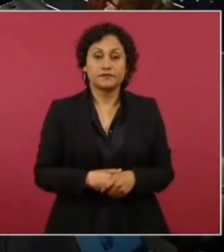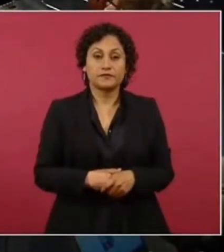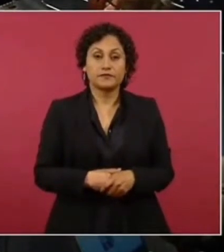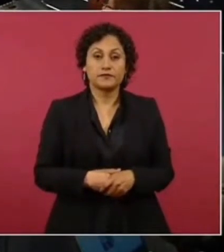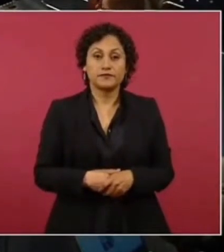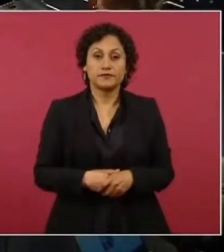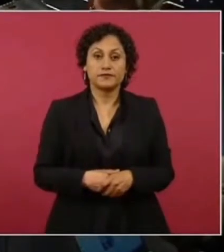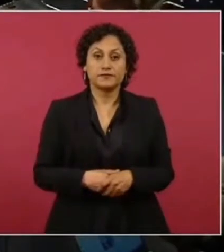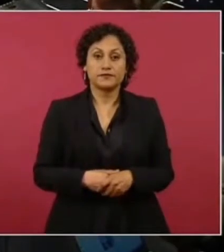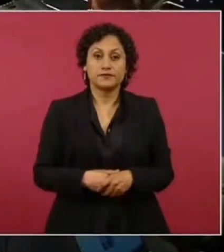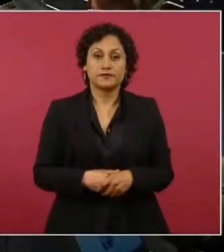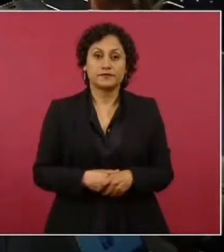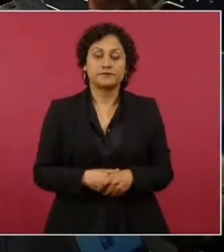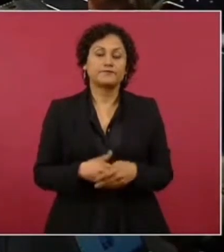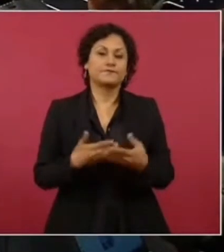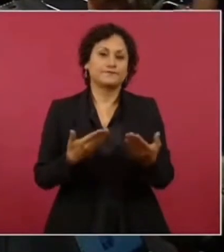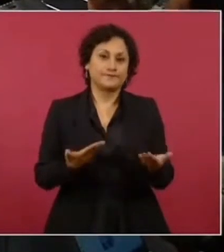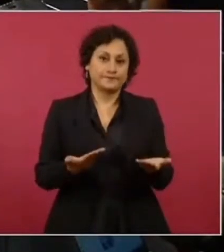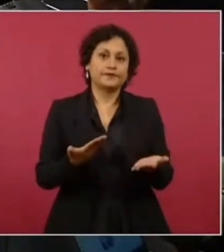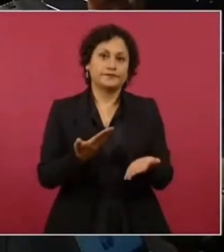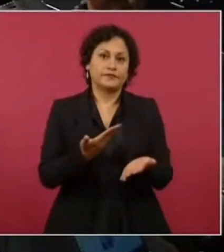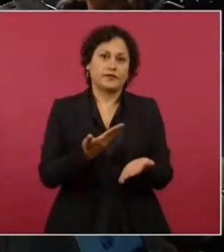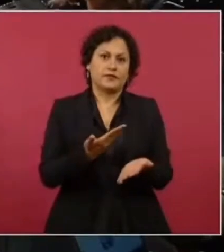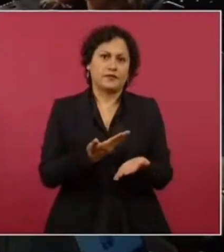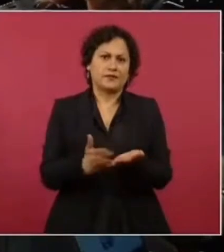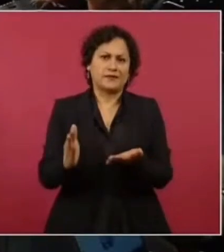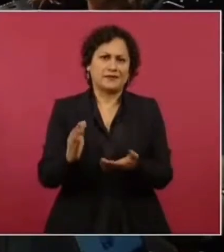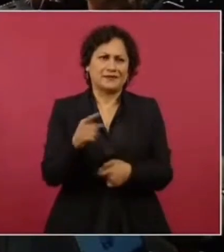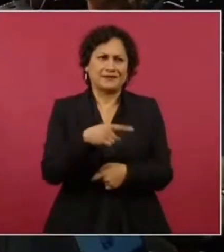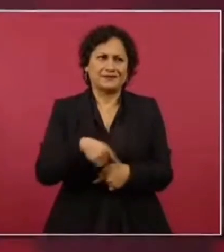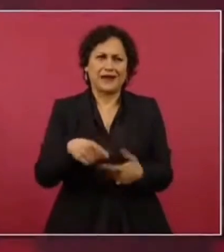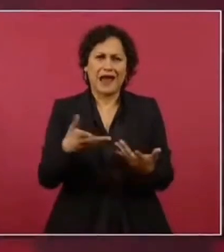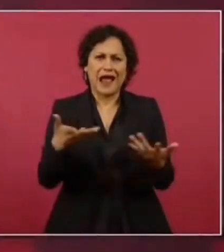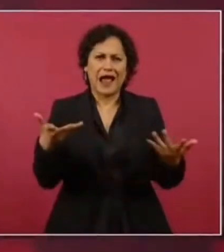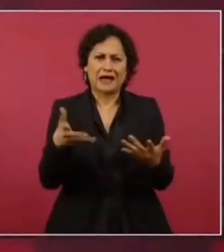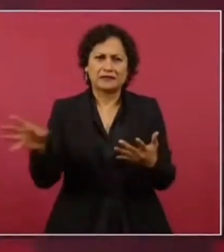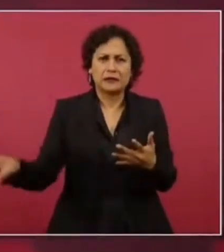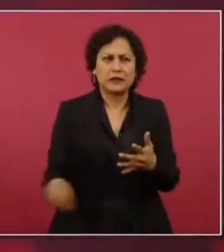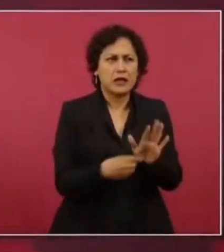y con el propósito de desmentirnos no